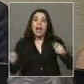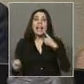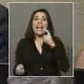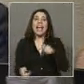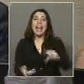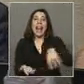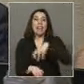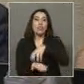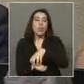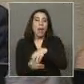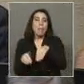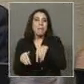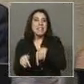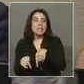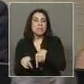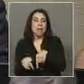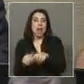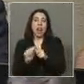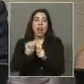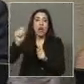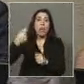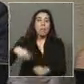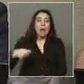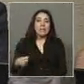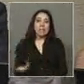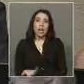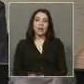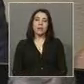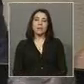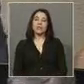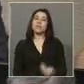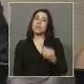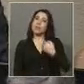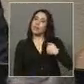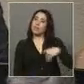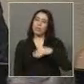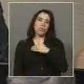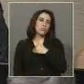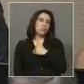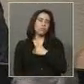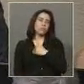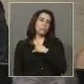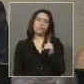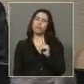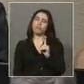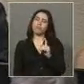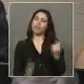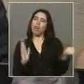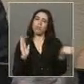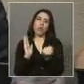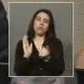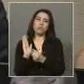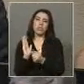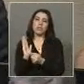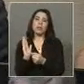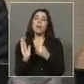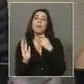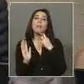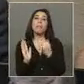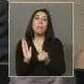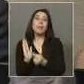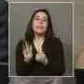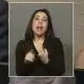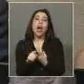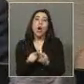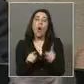Por lo tanto, Presidente, nosotros nos vamos a oponer y nos vamos a oponer simplemente porque esta es